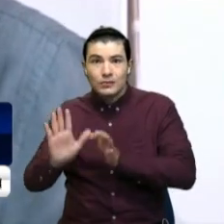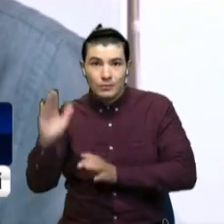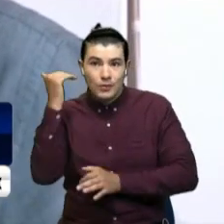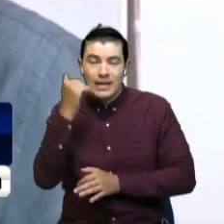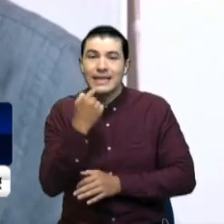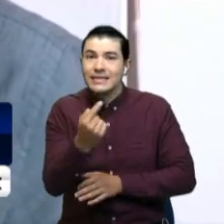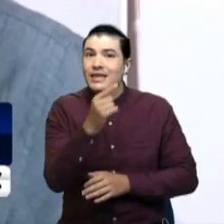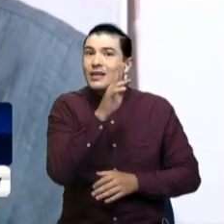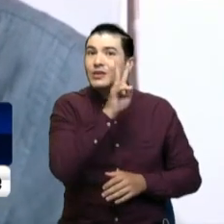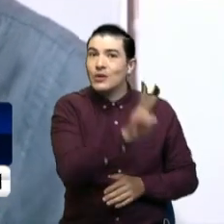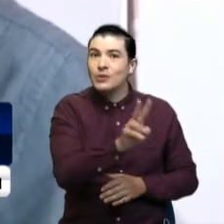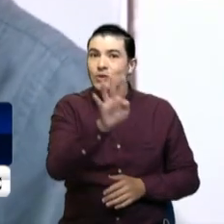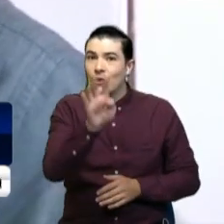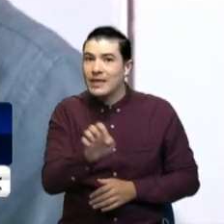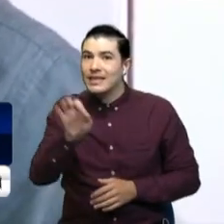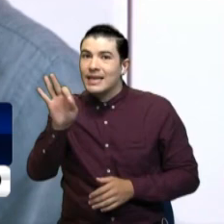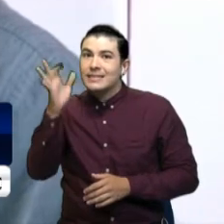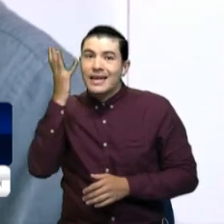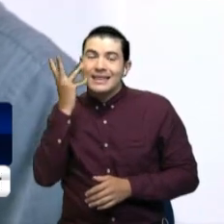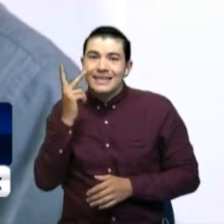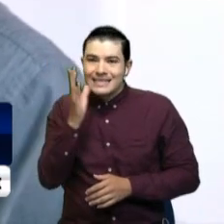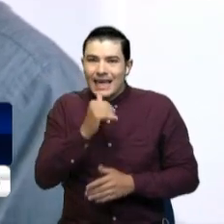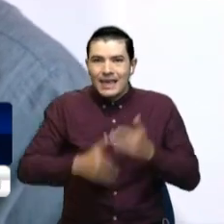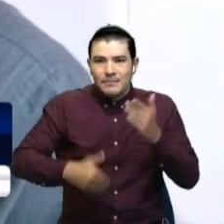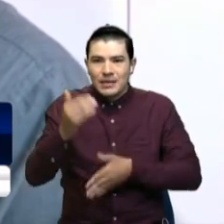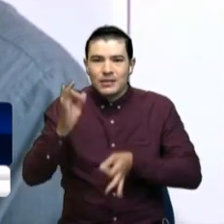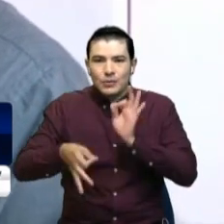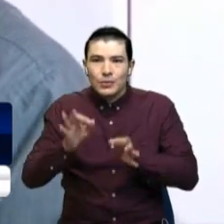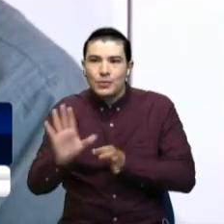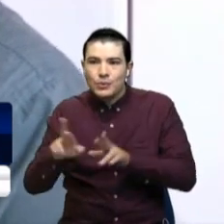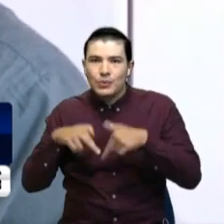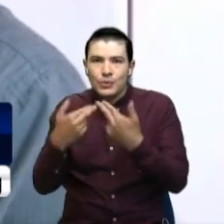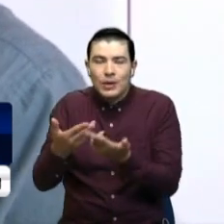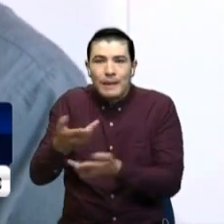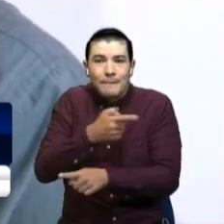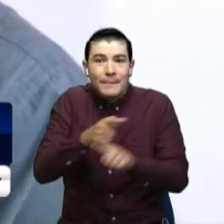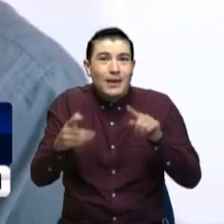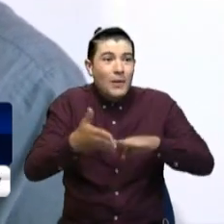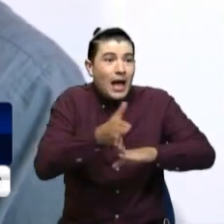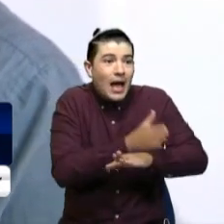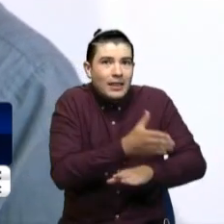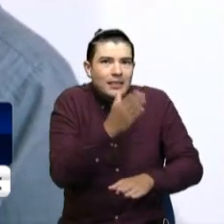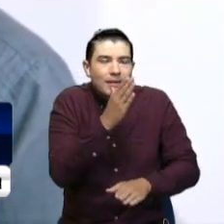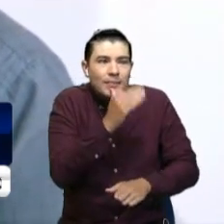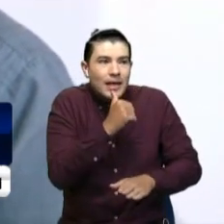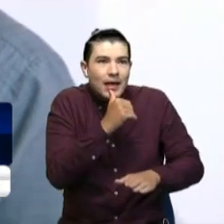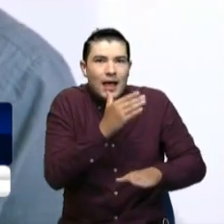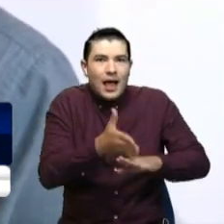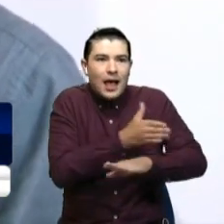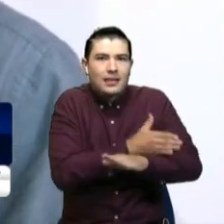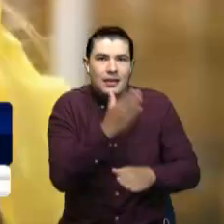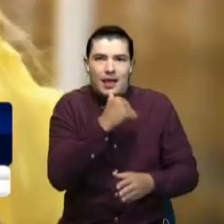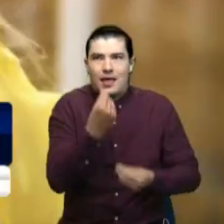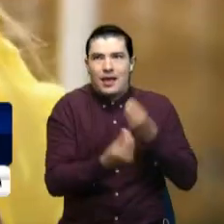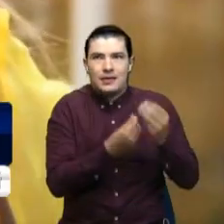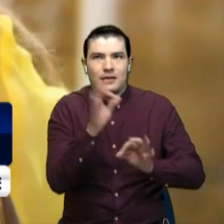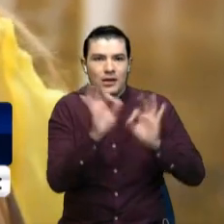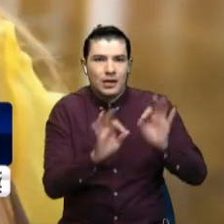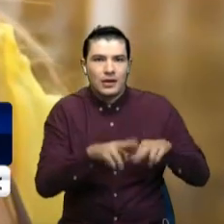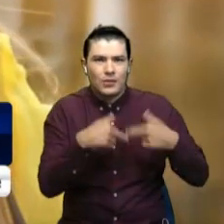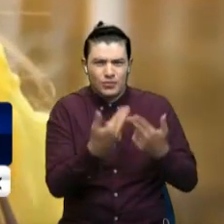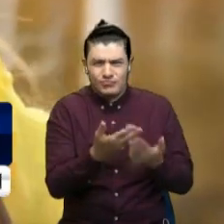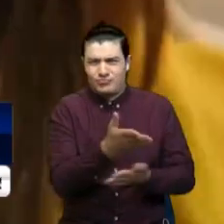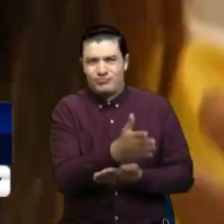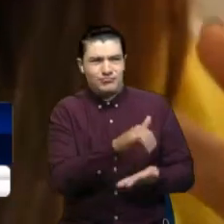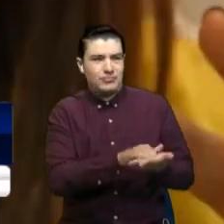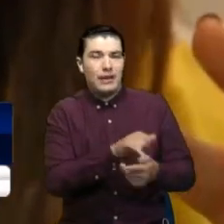transcurrido 293 sin que se hubiera dado inicio al audiencia cuyo oral es más no se había ni siquiera o no se ha instalado ni siquiera audiencia preparatoria la